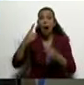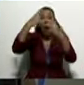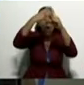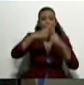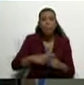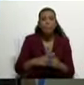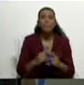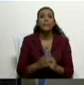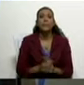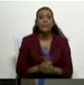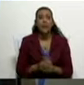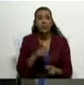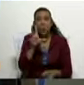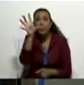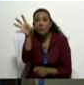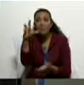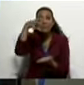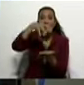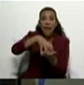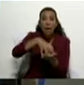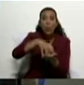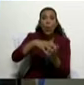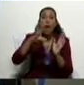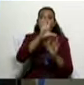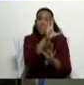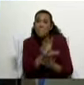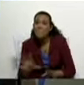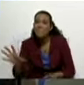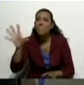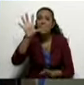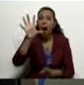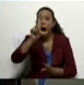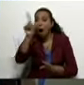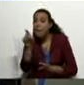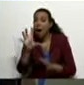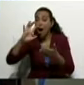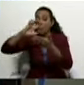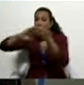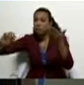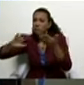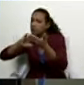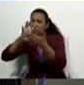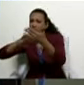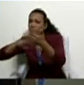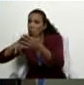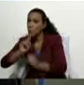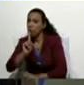consecuencia, dicho Estado en el mapa del territorio venezolano?